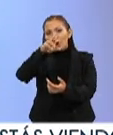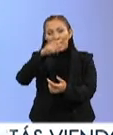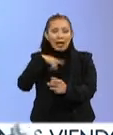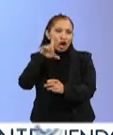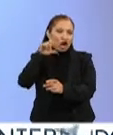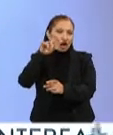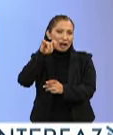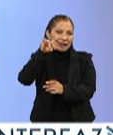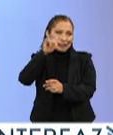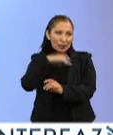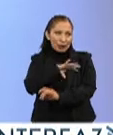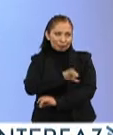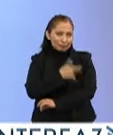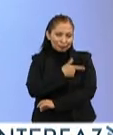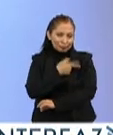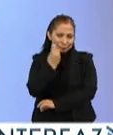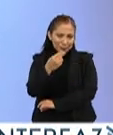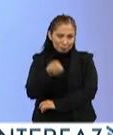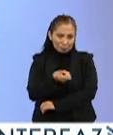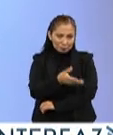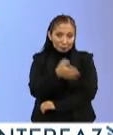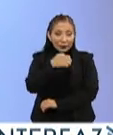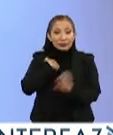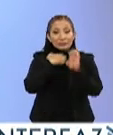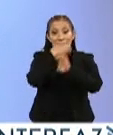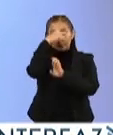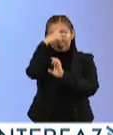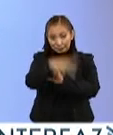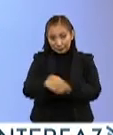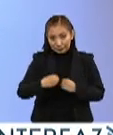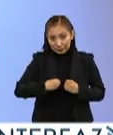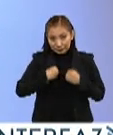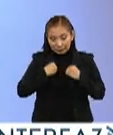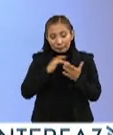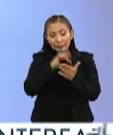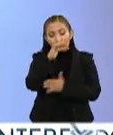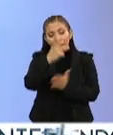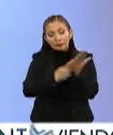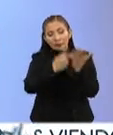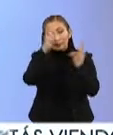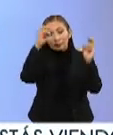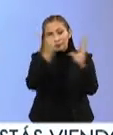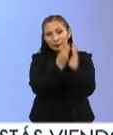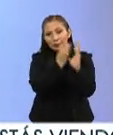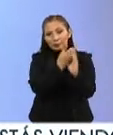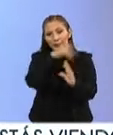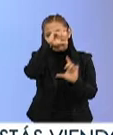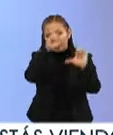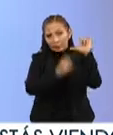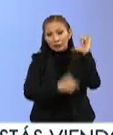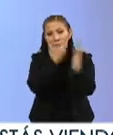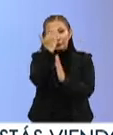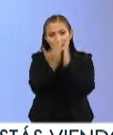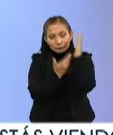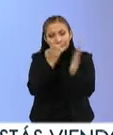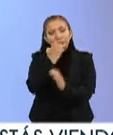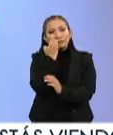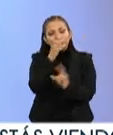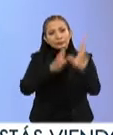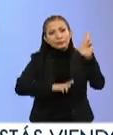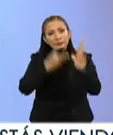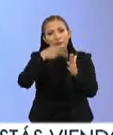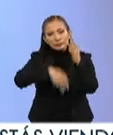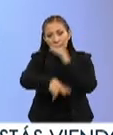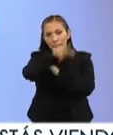decir Lolita, porque así le gusta que le digamos. Ella es del Estado de México y gracias al Programa de Capacitación Nacional de Estudiantes de Escuelas